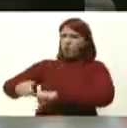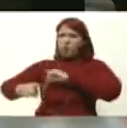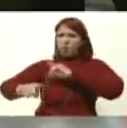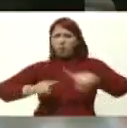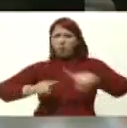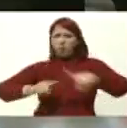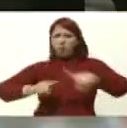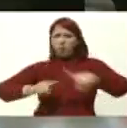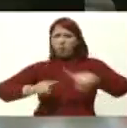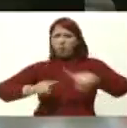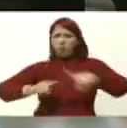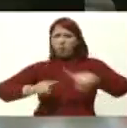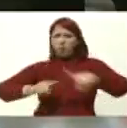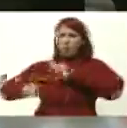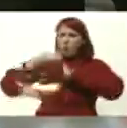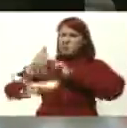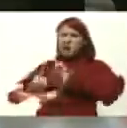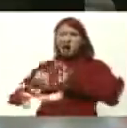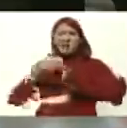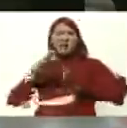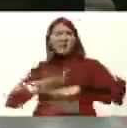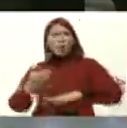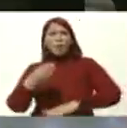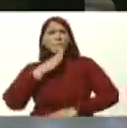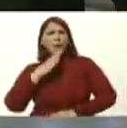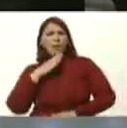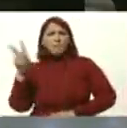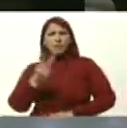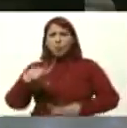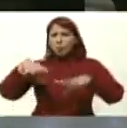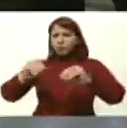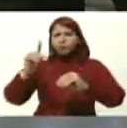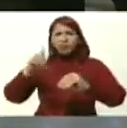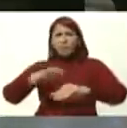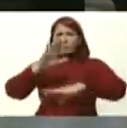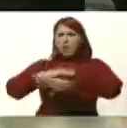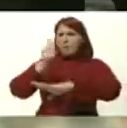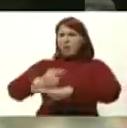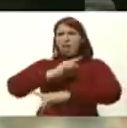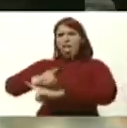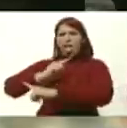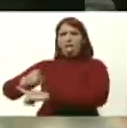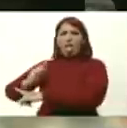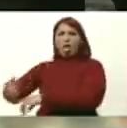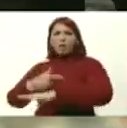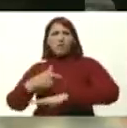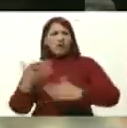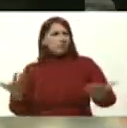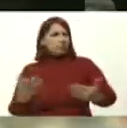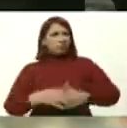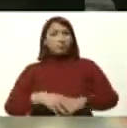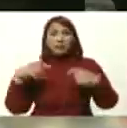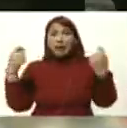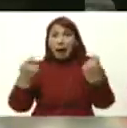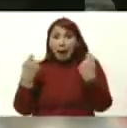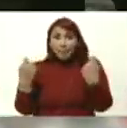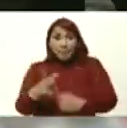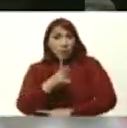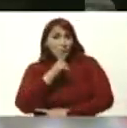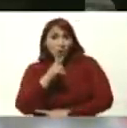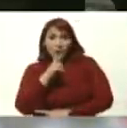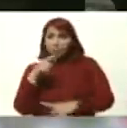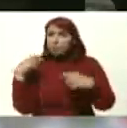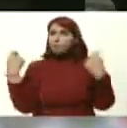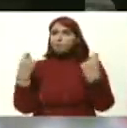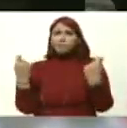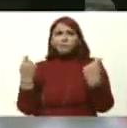aquello. De Venezuela, y es culpable, y es culpable, y es culpable, y es culpable. Su campaña es una